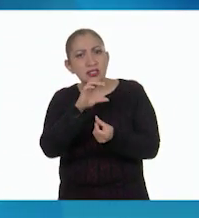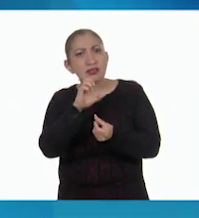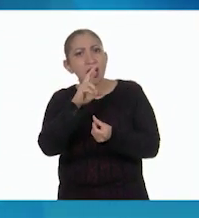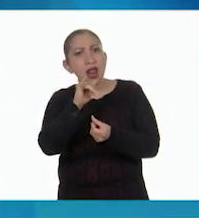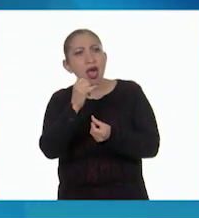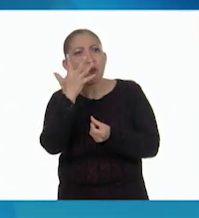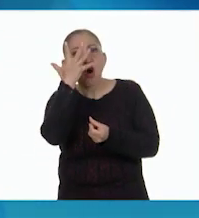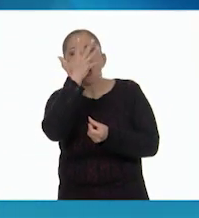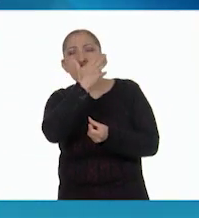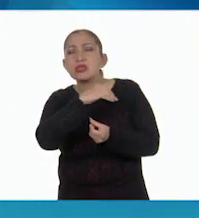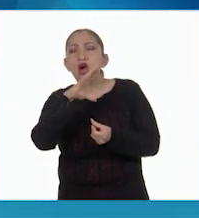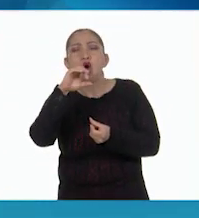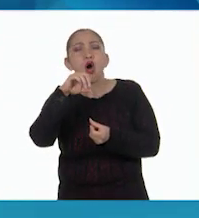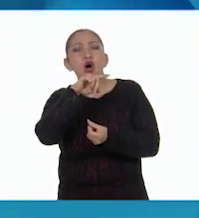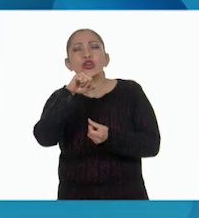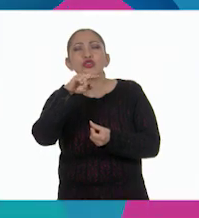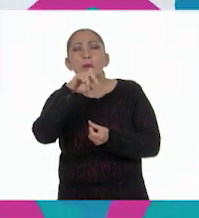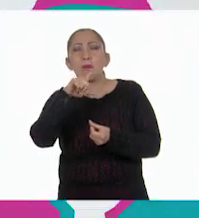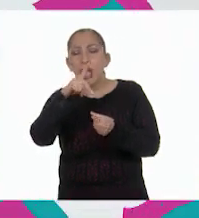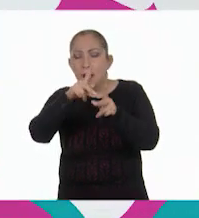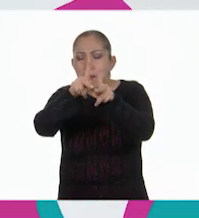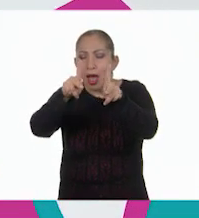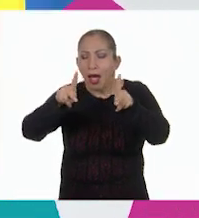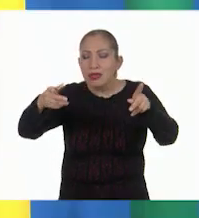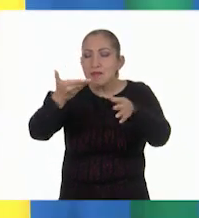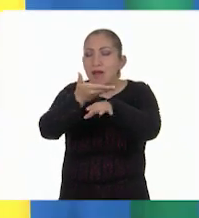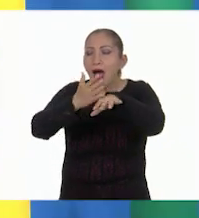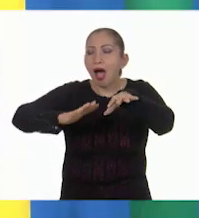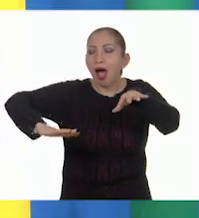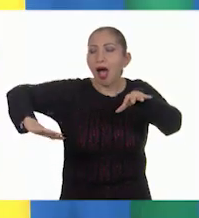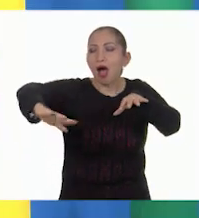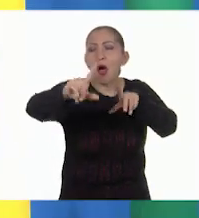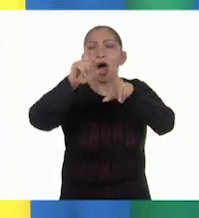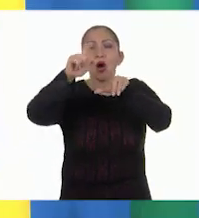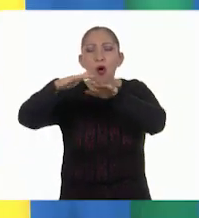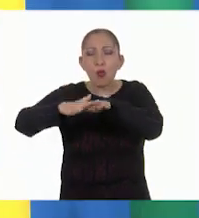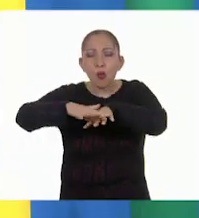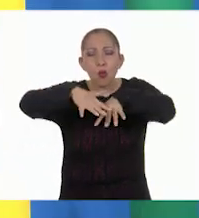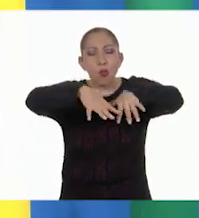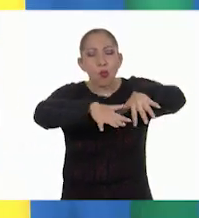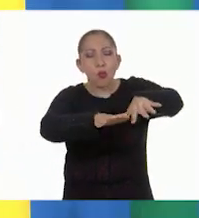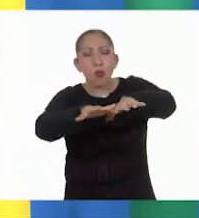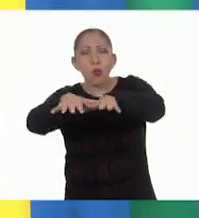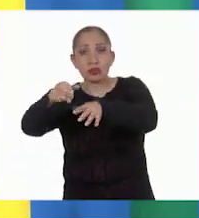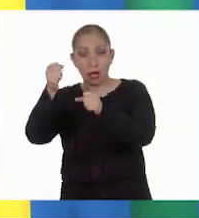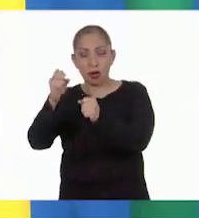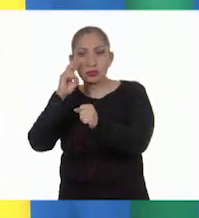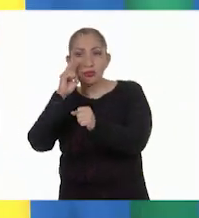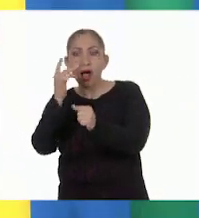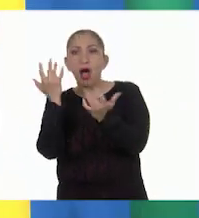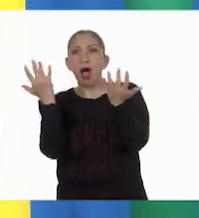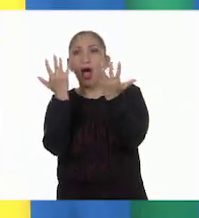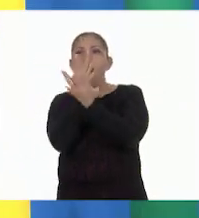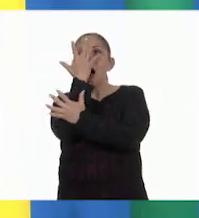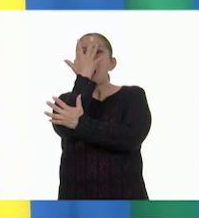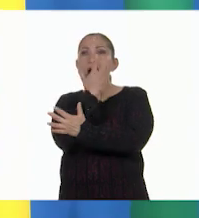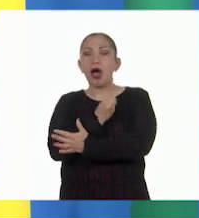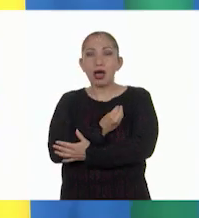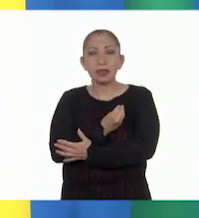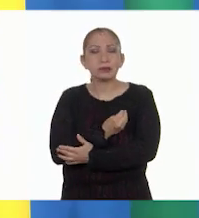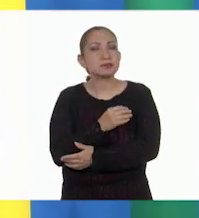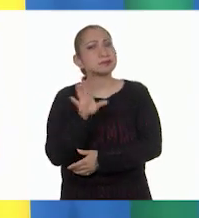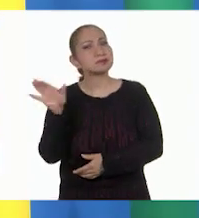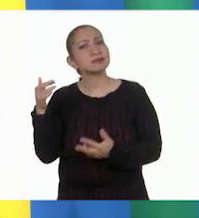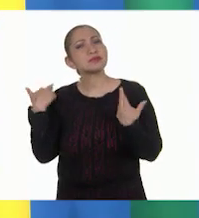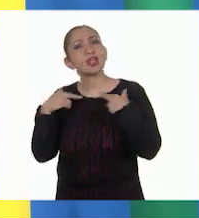Tan bonito que es Cozumel. Sus playas blancas, sus aguas tranquilas. Seguro ellos también vieron lo mismo, ¿verdad? Y bueno,